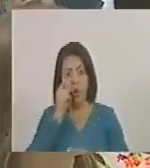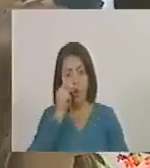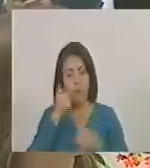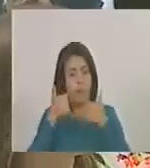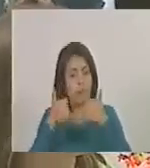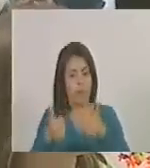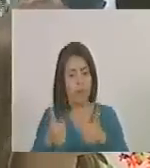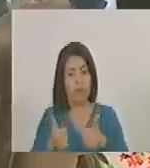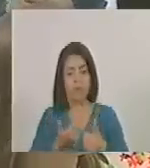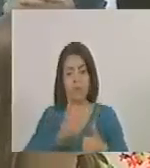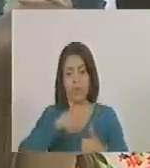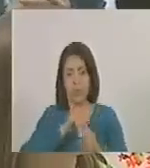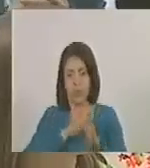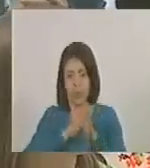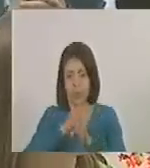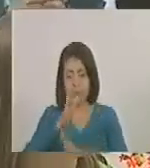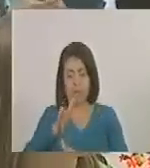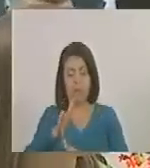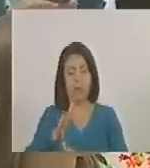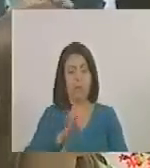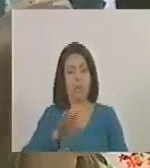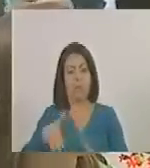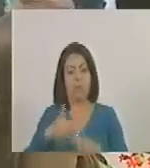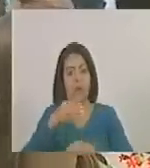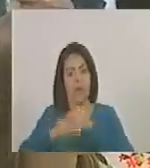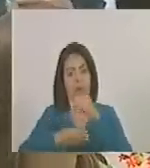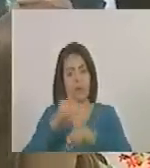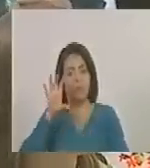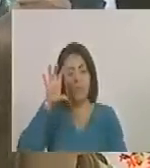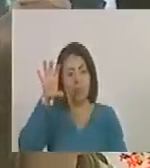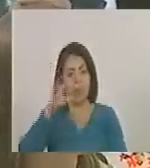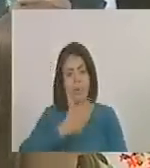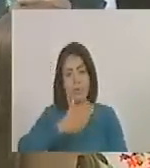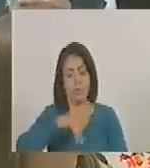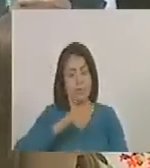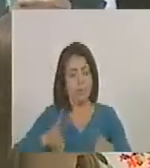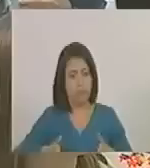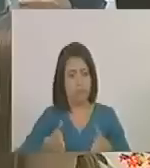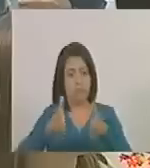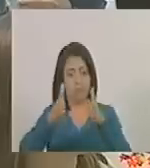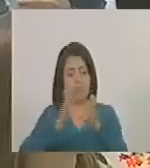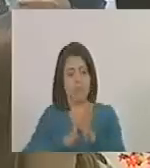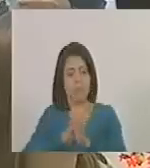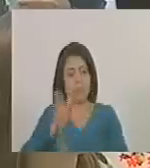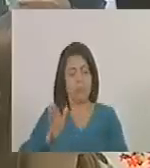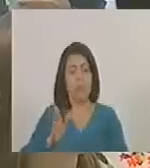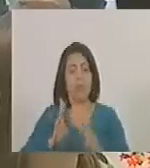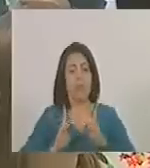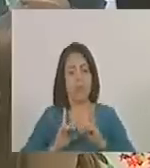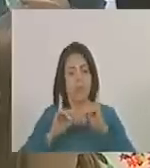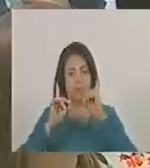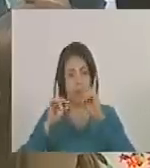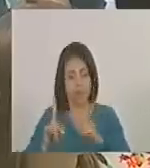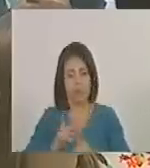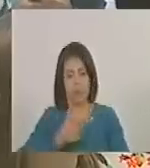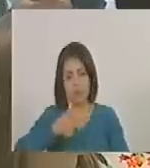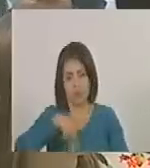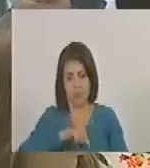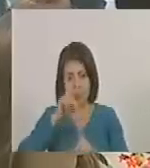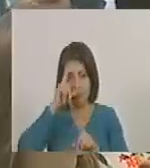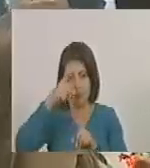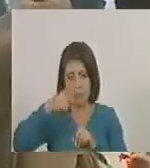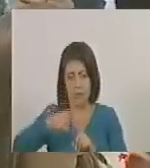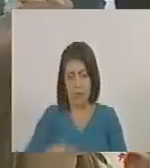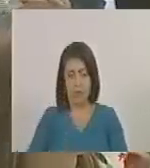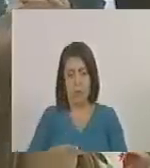de bien que nuestro camino es seguir construyendo patria, que nuestro camino es seguir por la dignidad y que nuestro